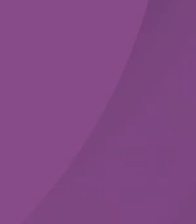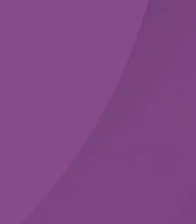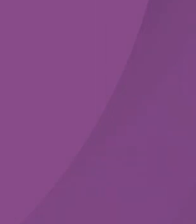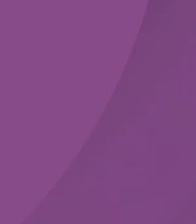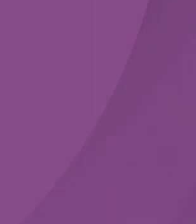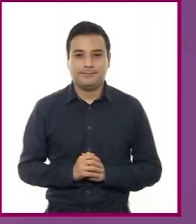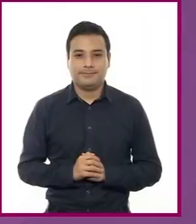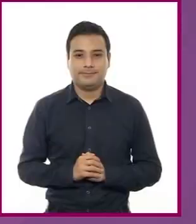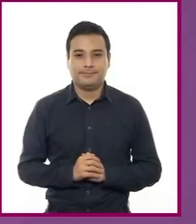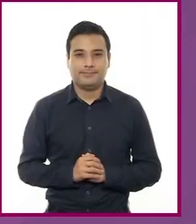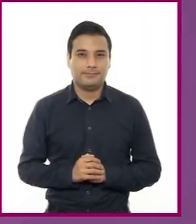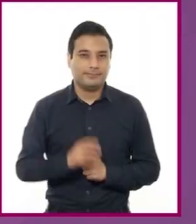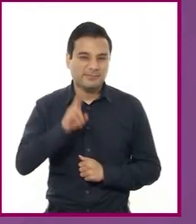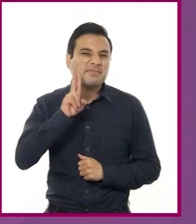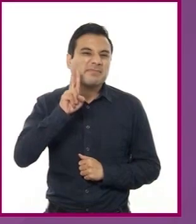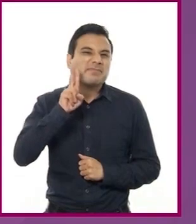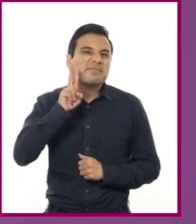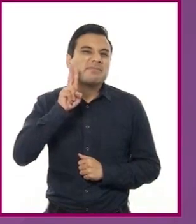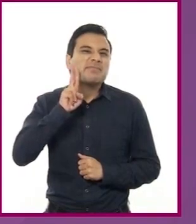Ahora observemos.